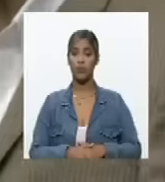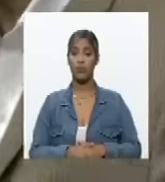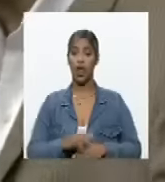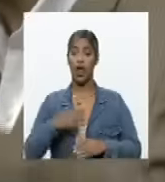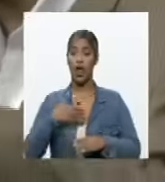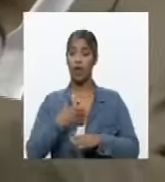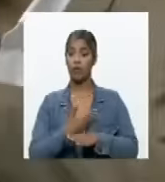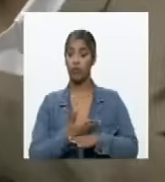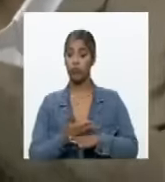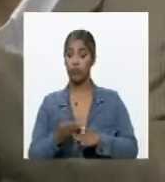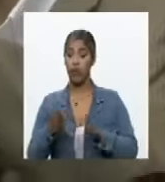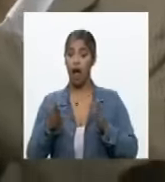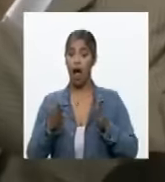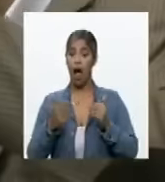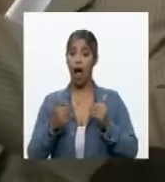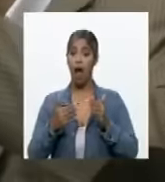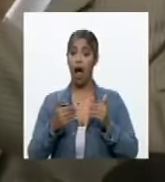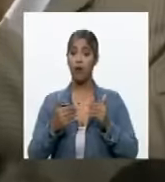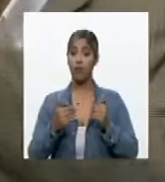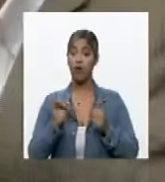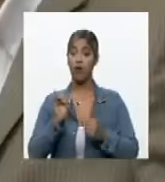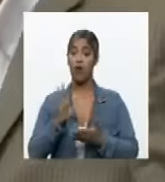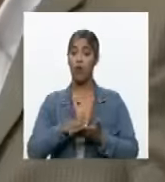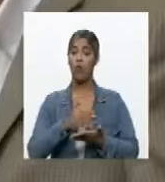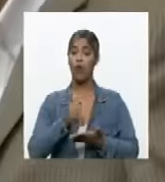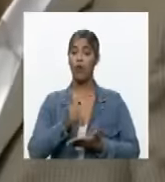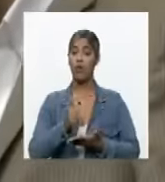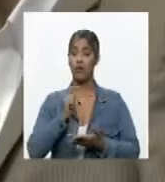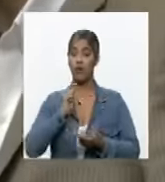Después de Carúpano y Puerto Cabello, de las